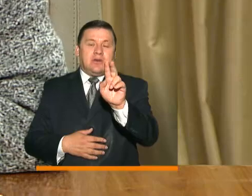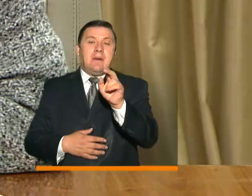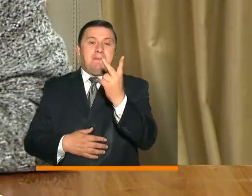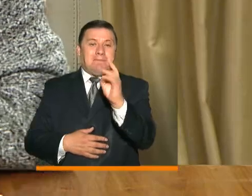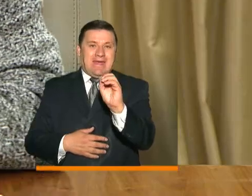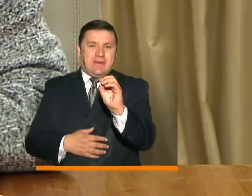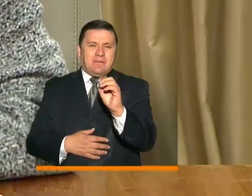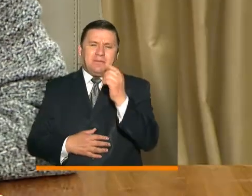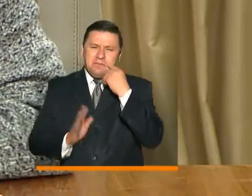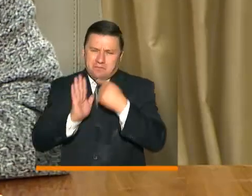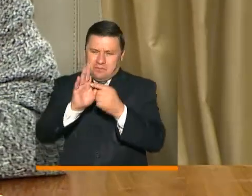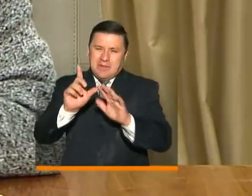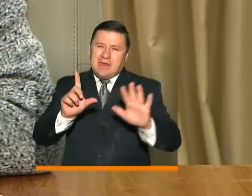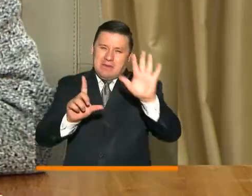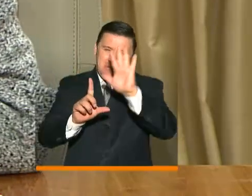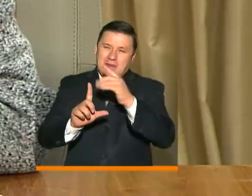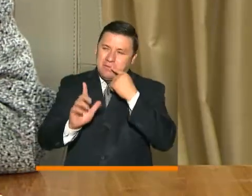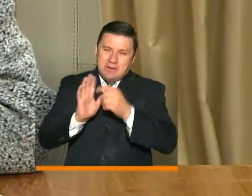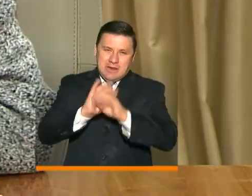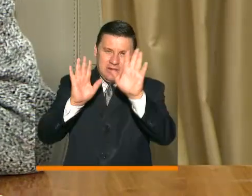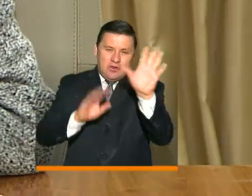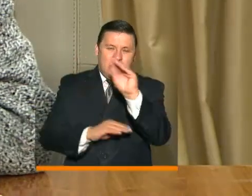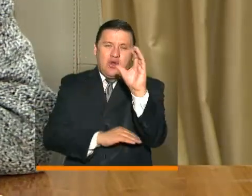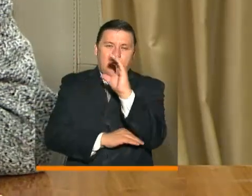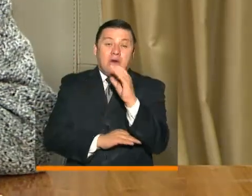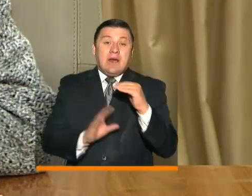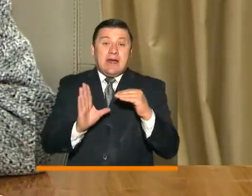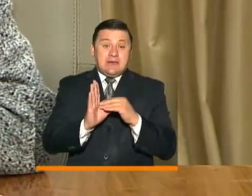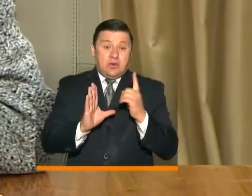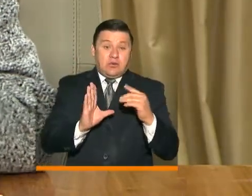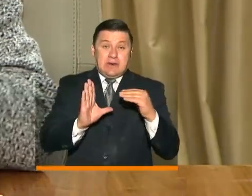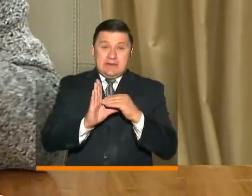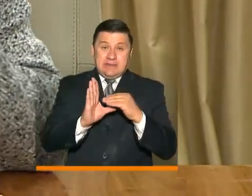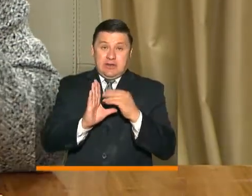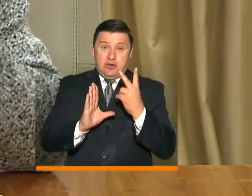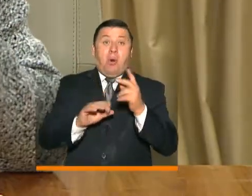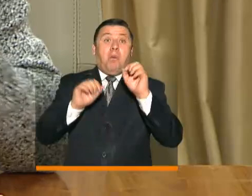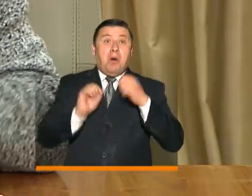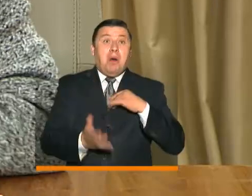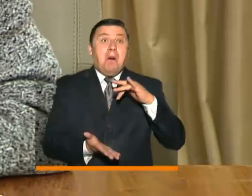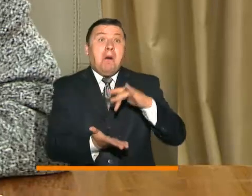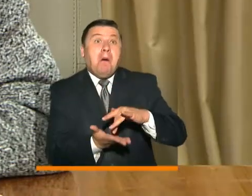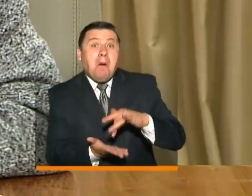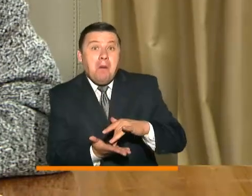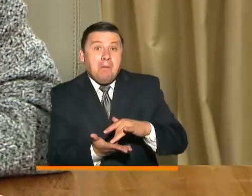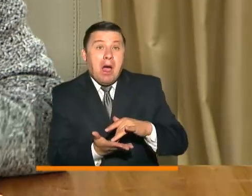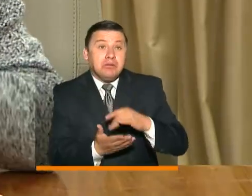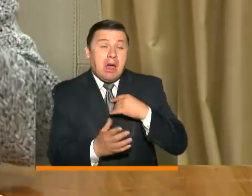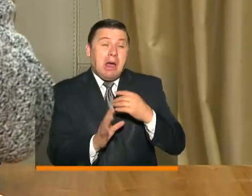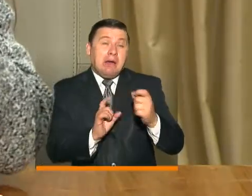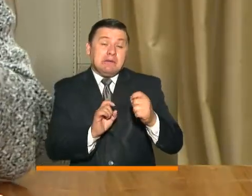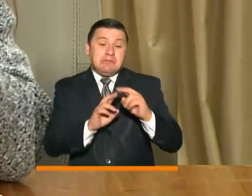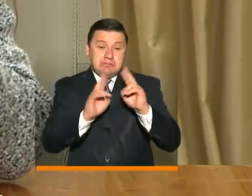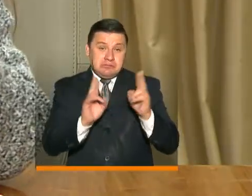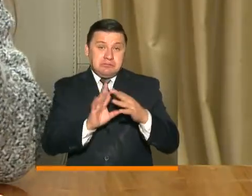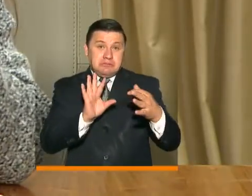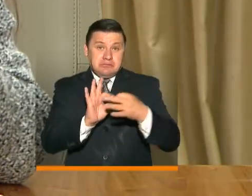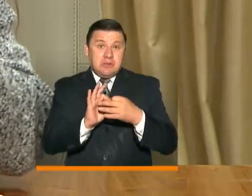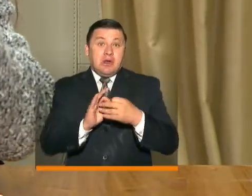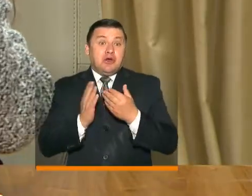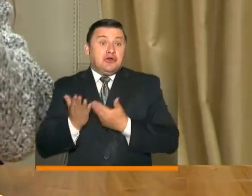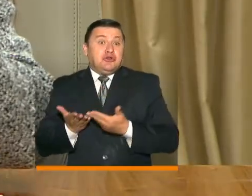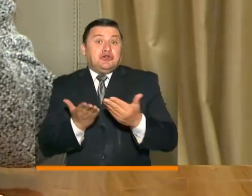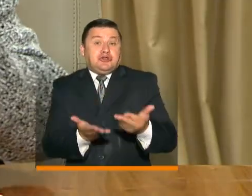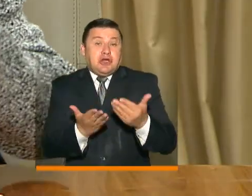575-434-6220. Yo les quiero mostrar un video a todos los colombianos de estrato 1 y 2 que pueden participar en este programa, los beneficios que